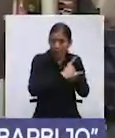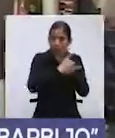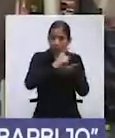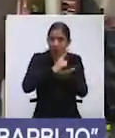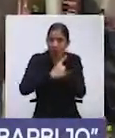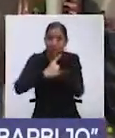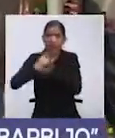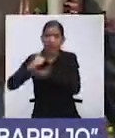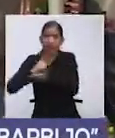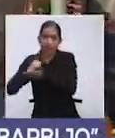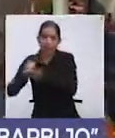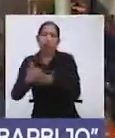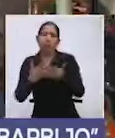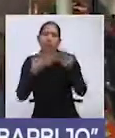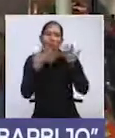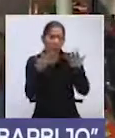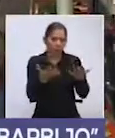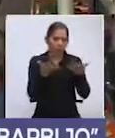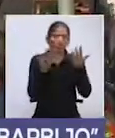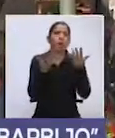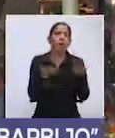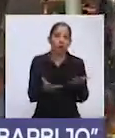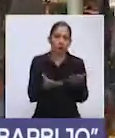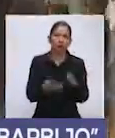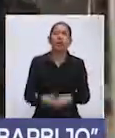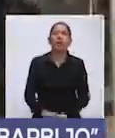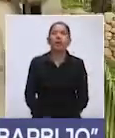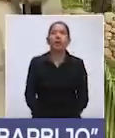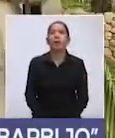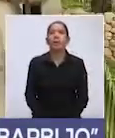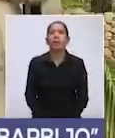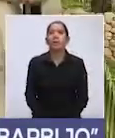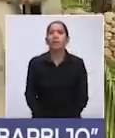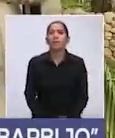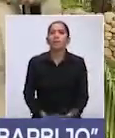contagios de la COVID. Entonces,